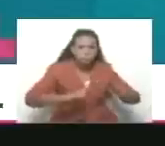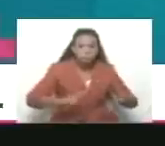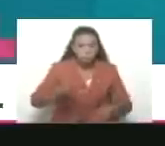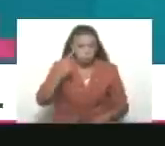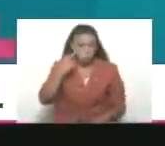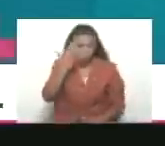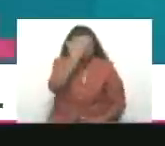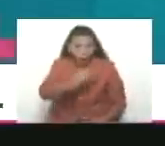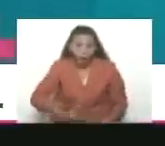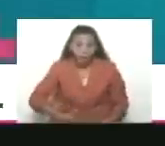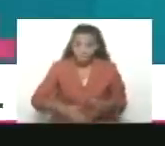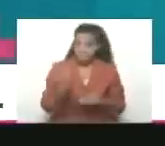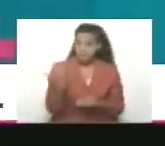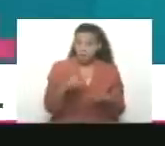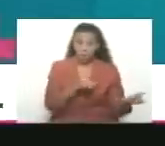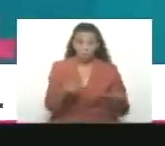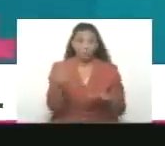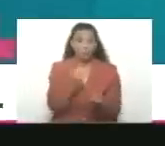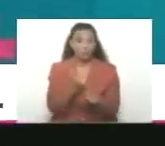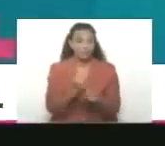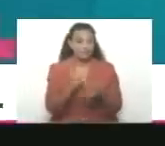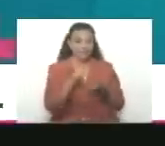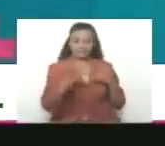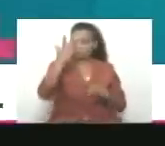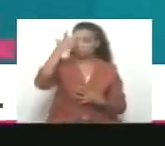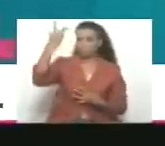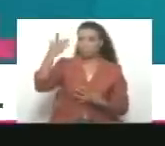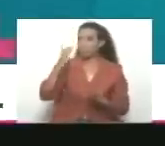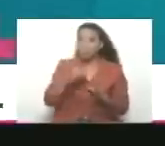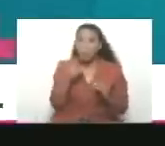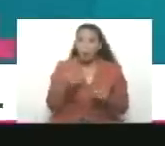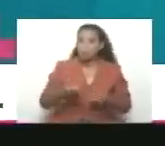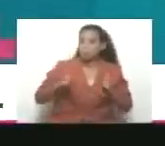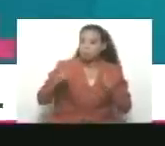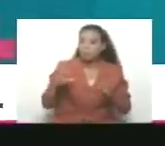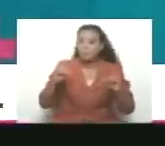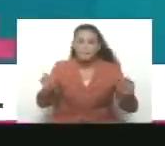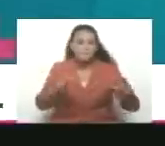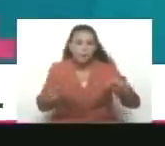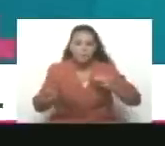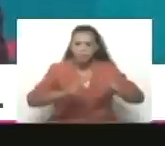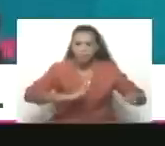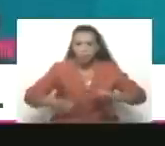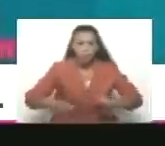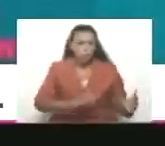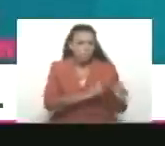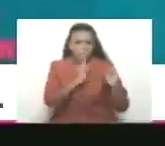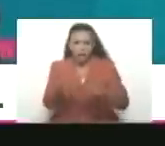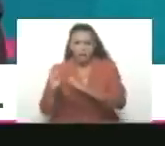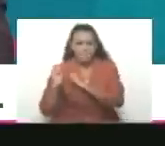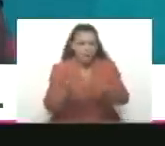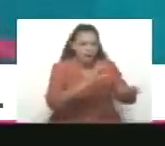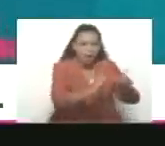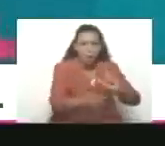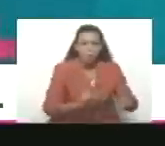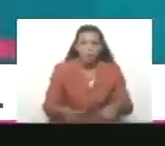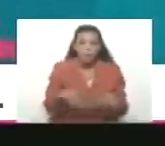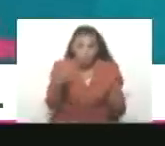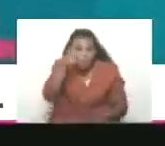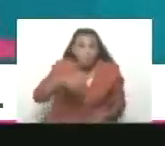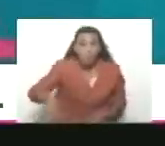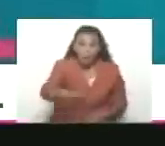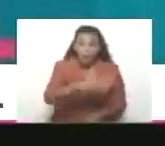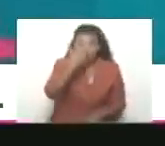puedes tener el mejor plan la mejor estrategia pero no tienes capacidad de acción nosotros tenemos capacidad de acción porque tenemos al